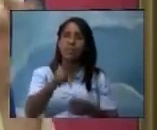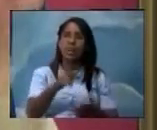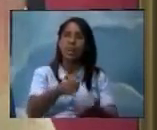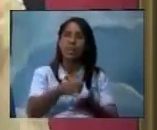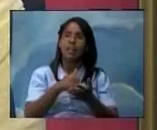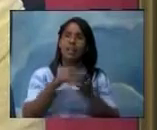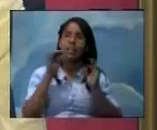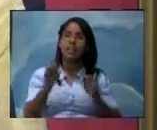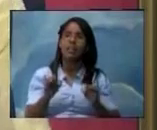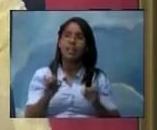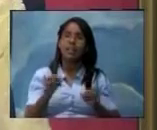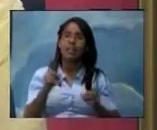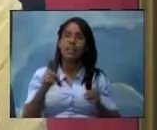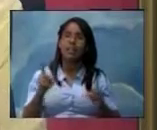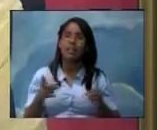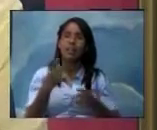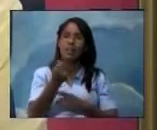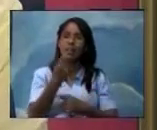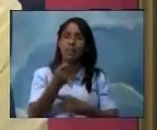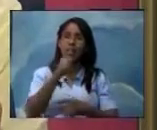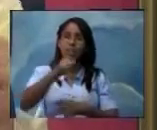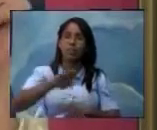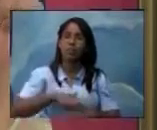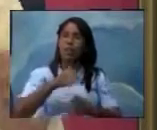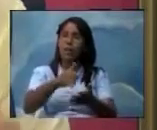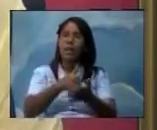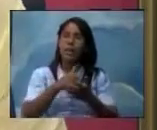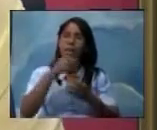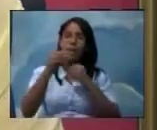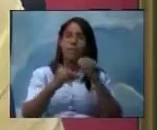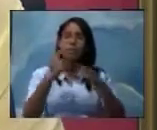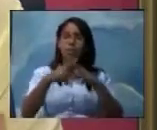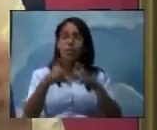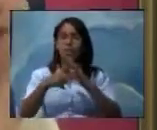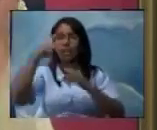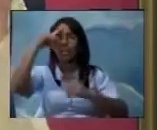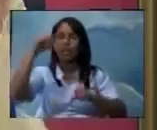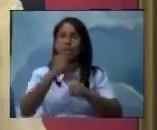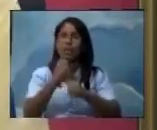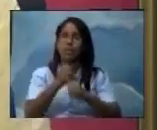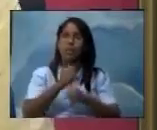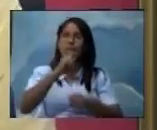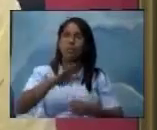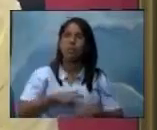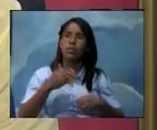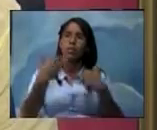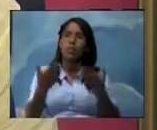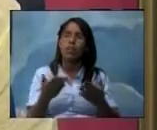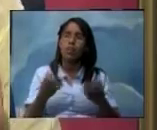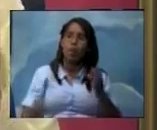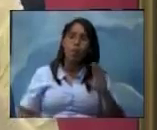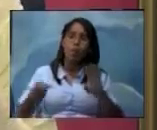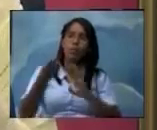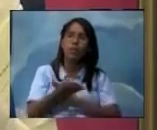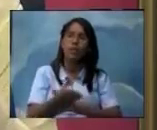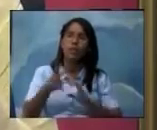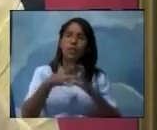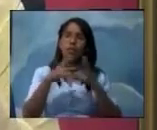usted ha ganado, ni en el dinero que usted puede ganar haciendo cualquier trabajo, ni en el que le pudieran dar como